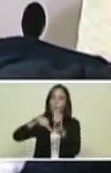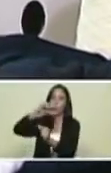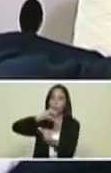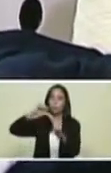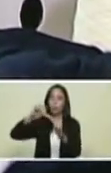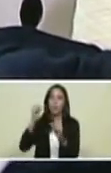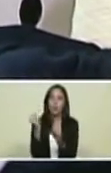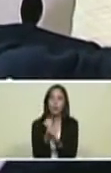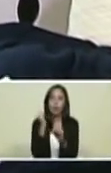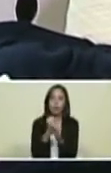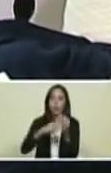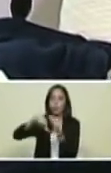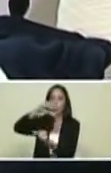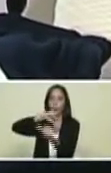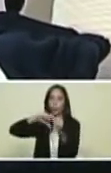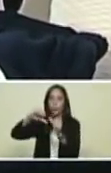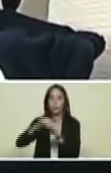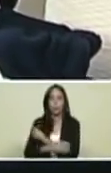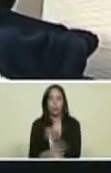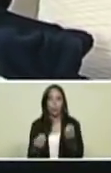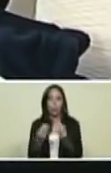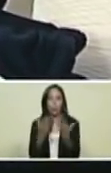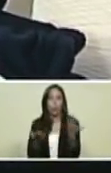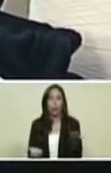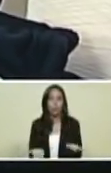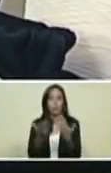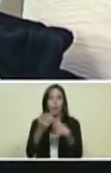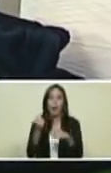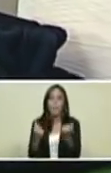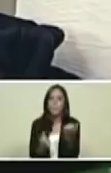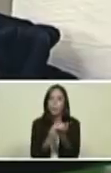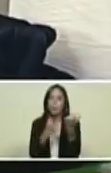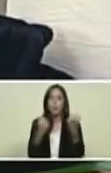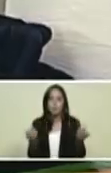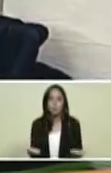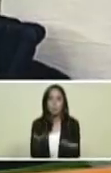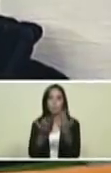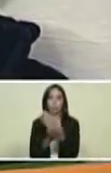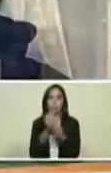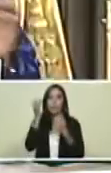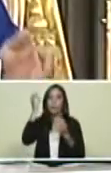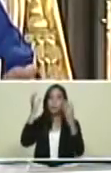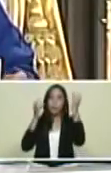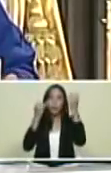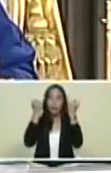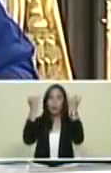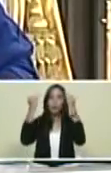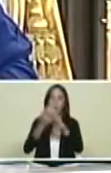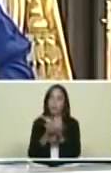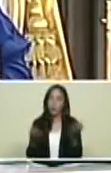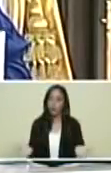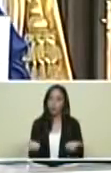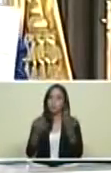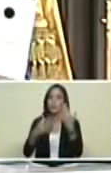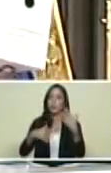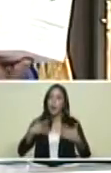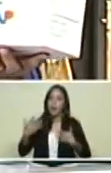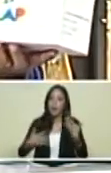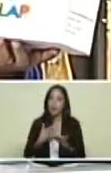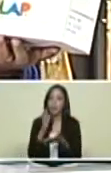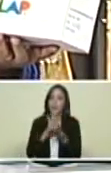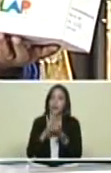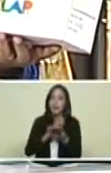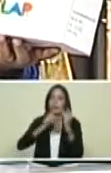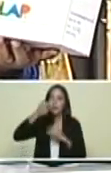de todos nosotros podamos aportar la riqueza más grande de creación para la felicidad. Aquí